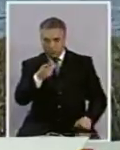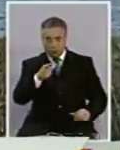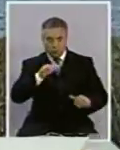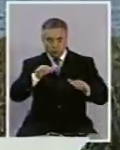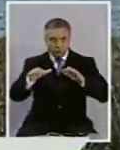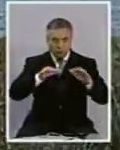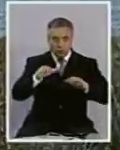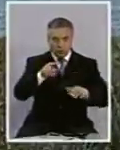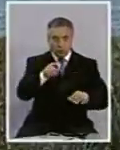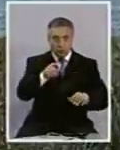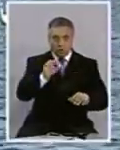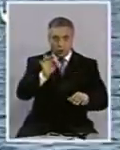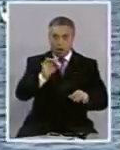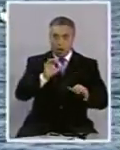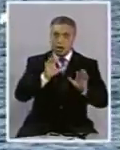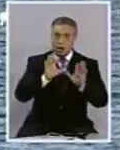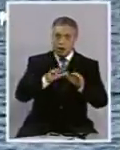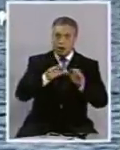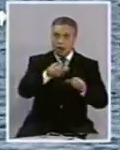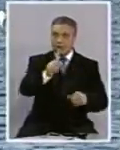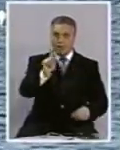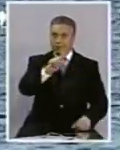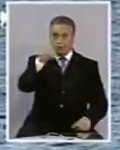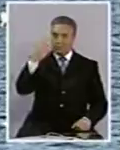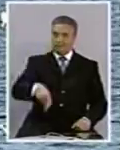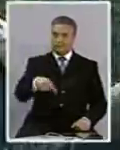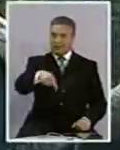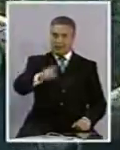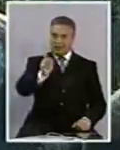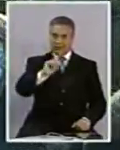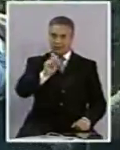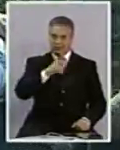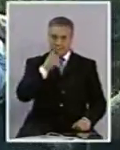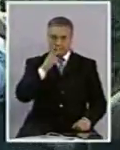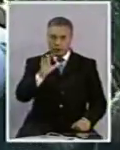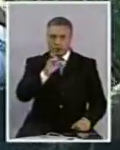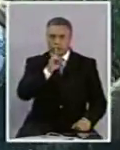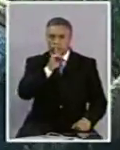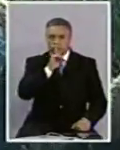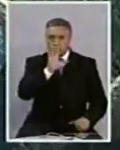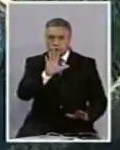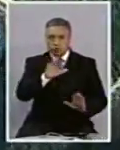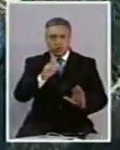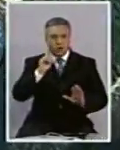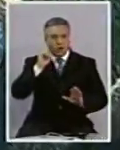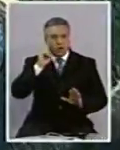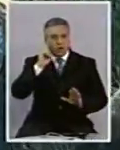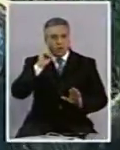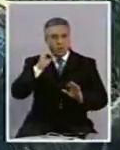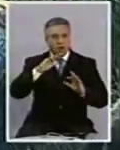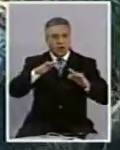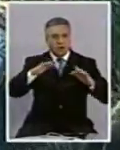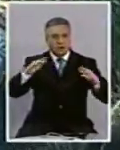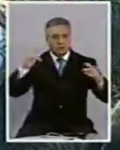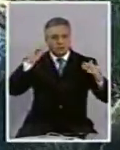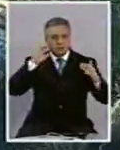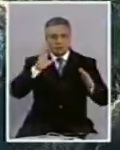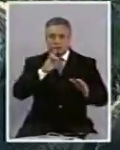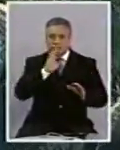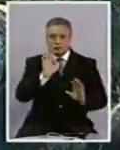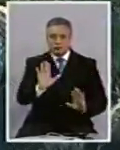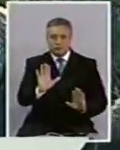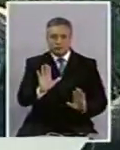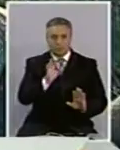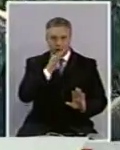movieron, son avestitas, claro, no son de aquí esas avestitas. Y yo le digo, estate calladita para poder escuchar la naturaleza y